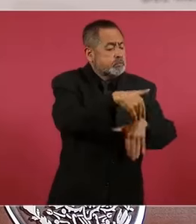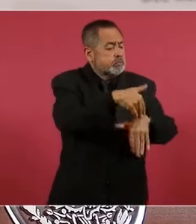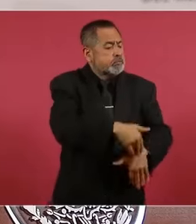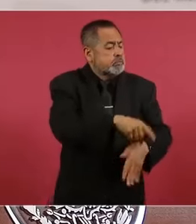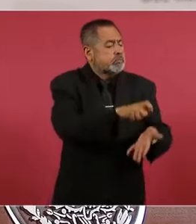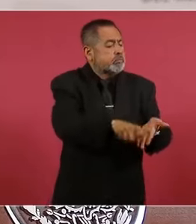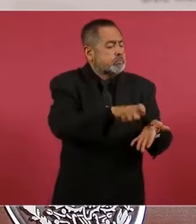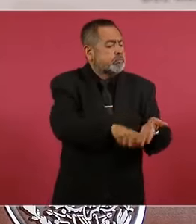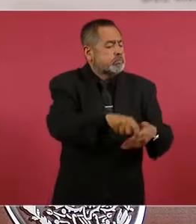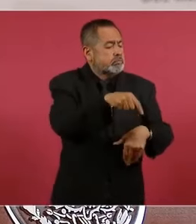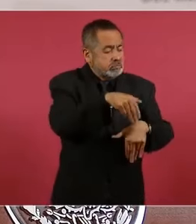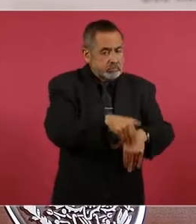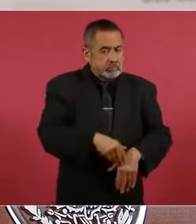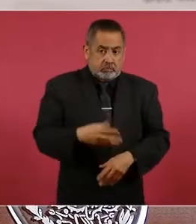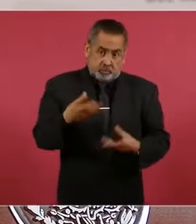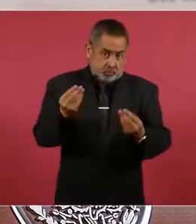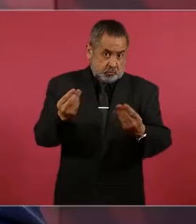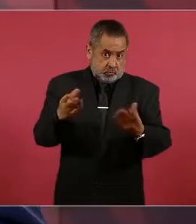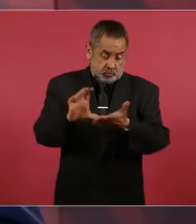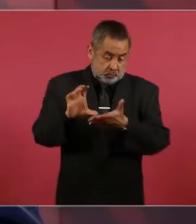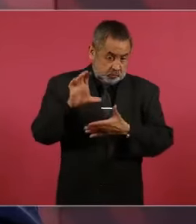mucho, mucho.